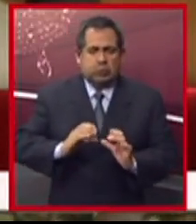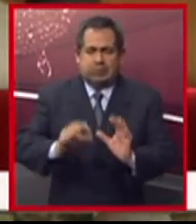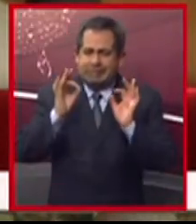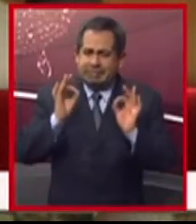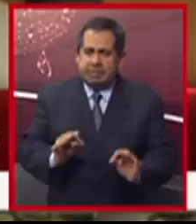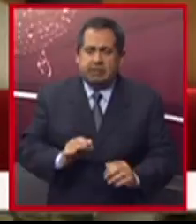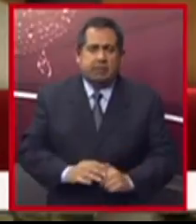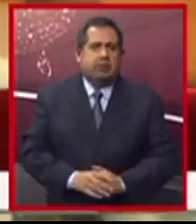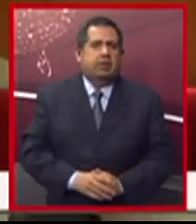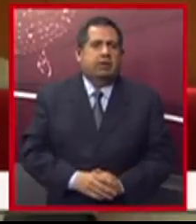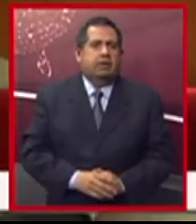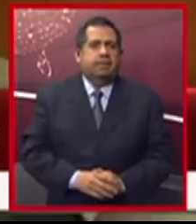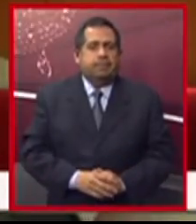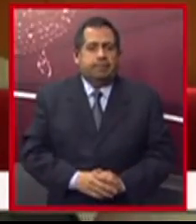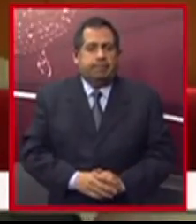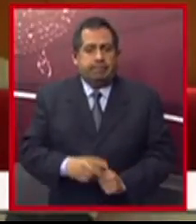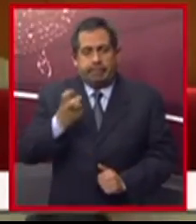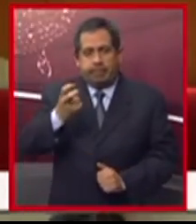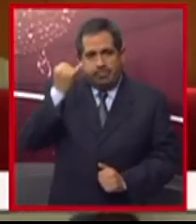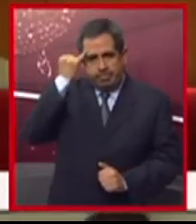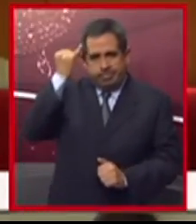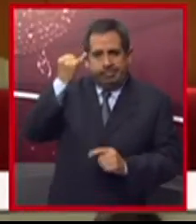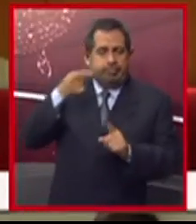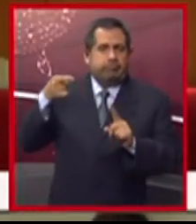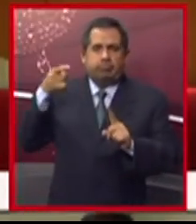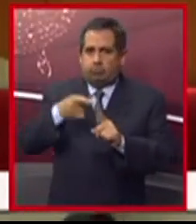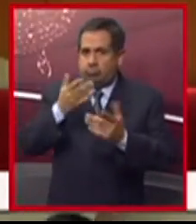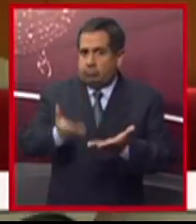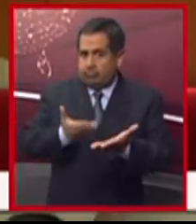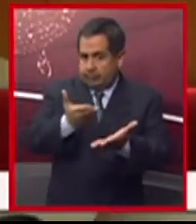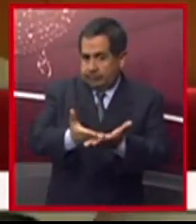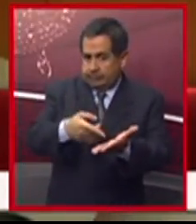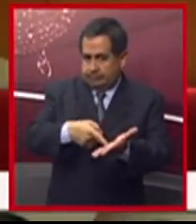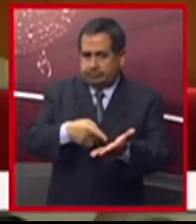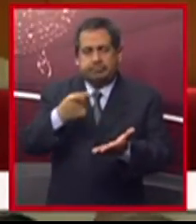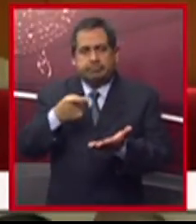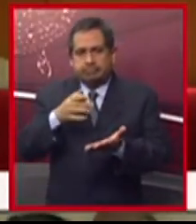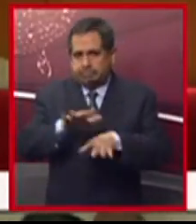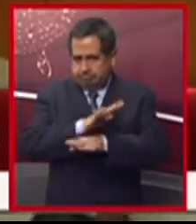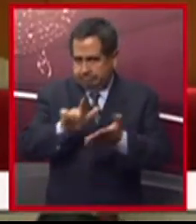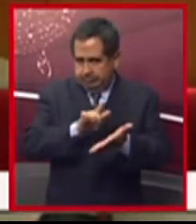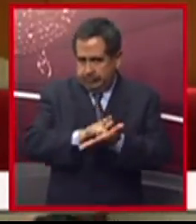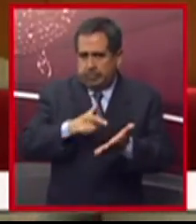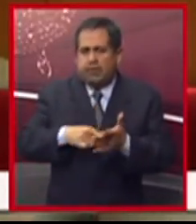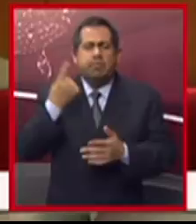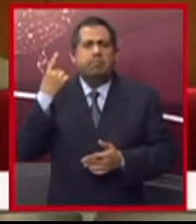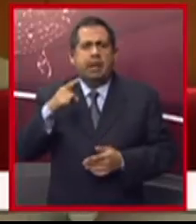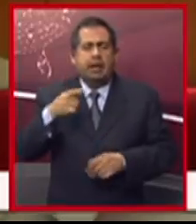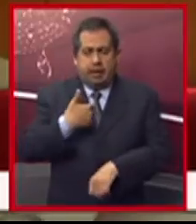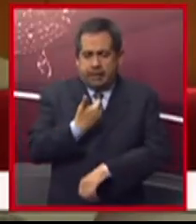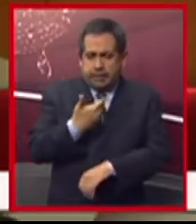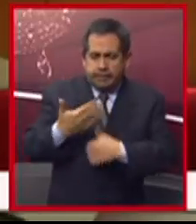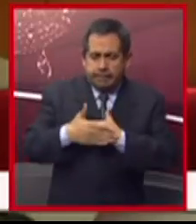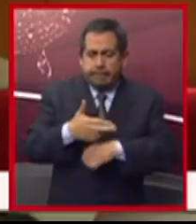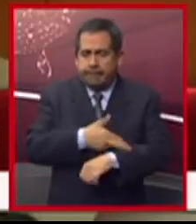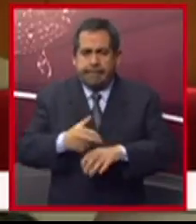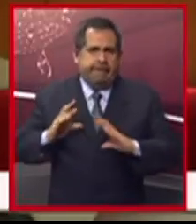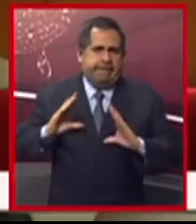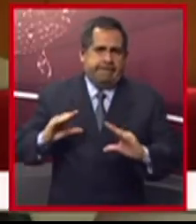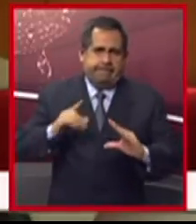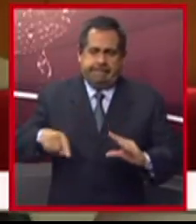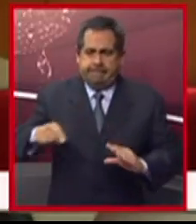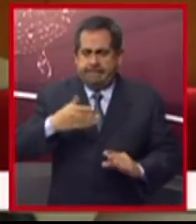Es por ello que esta iniciativa resulta fundamental no solo para mejorar los procesos de capacitación en el sector